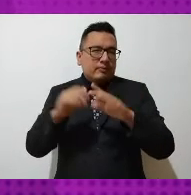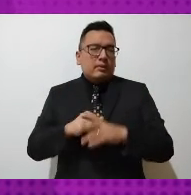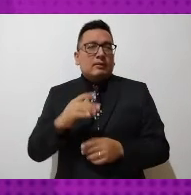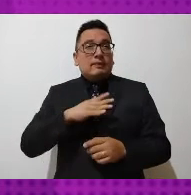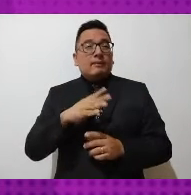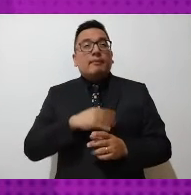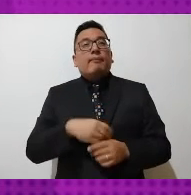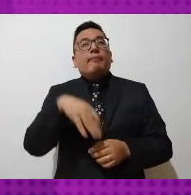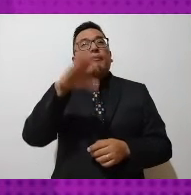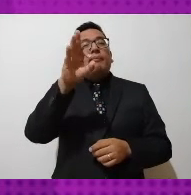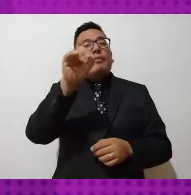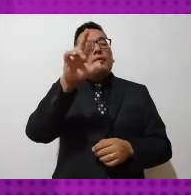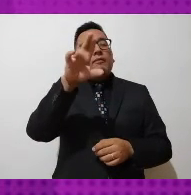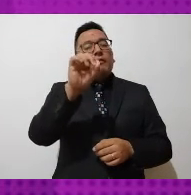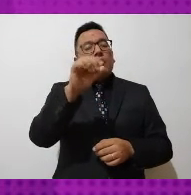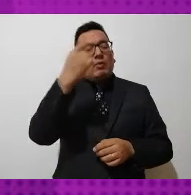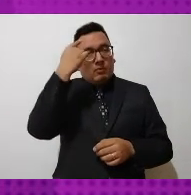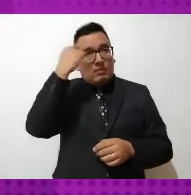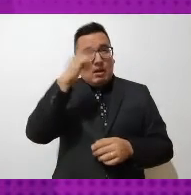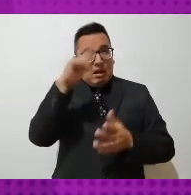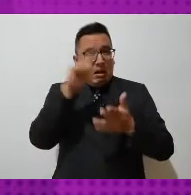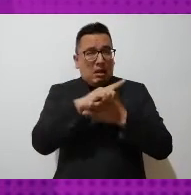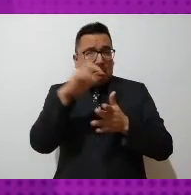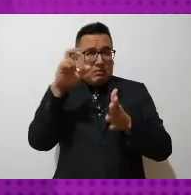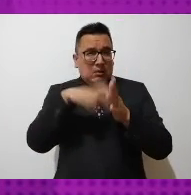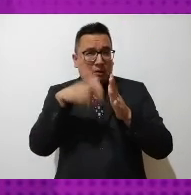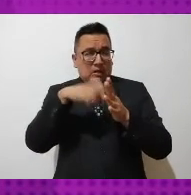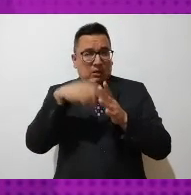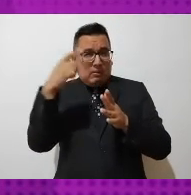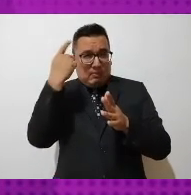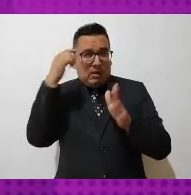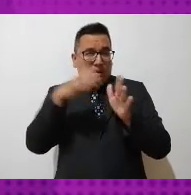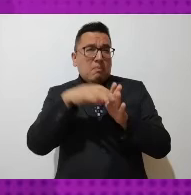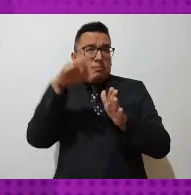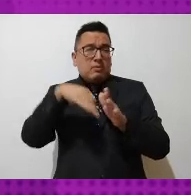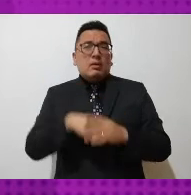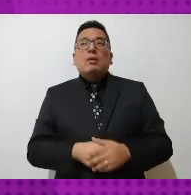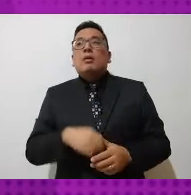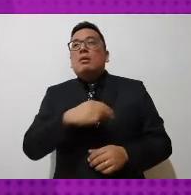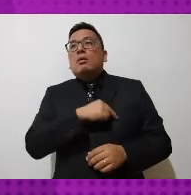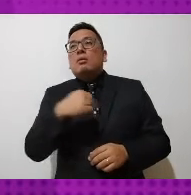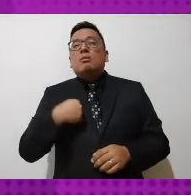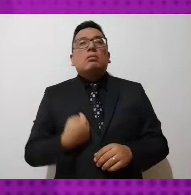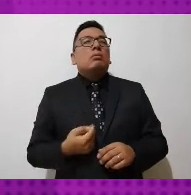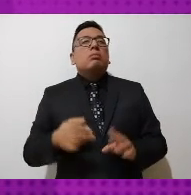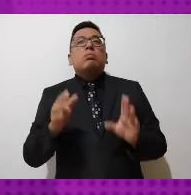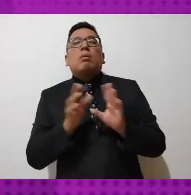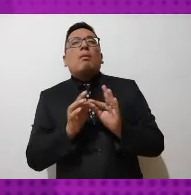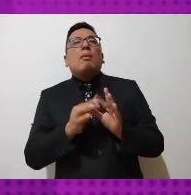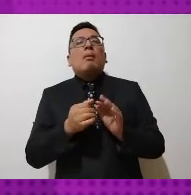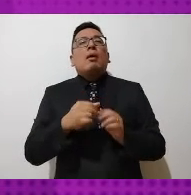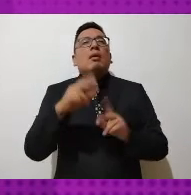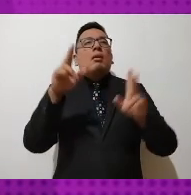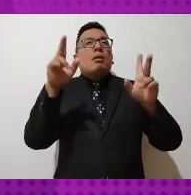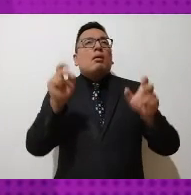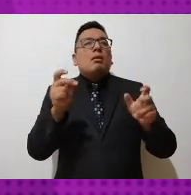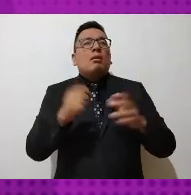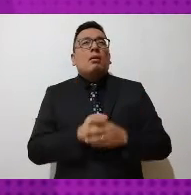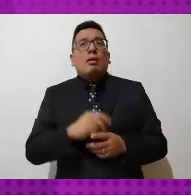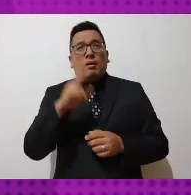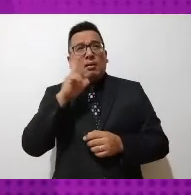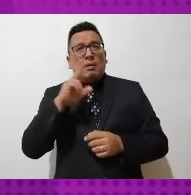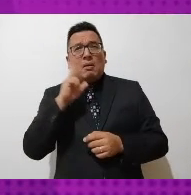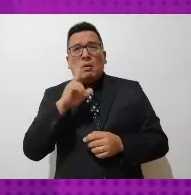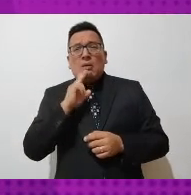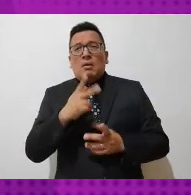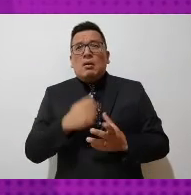foros que buscan una reforma electoral. Y precisamente cuando estábamos en el foro acerca de la protección